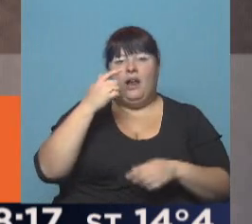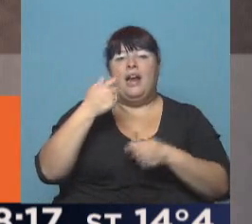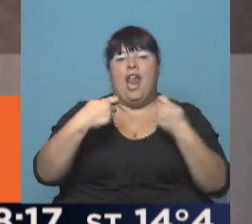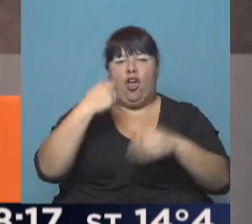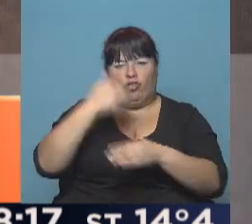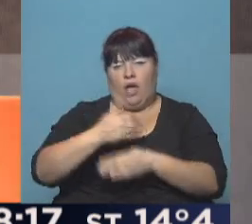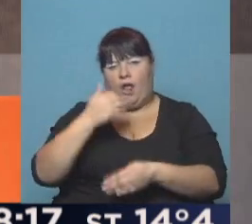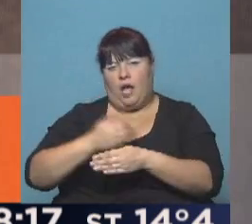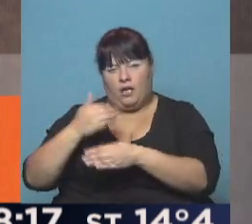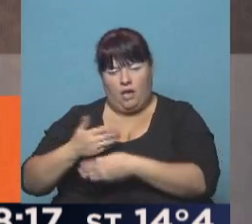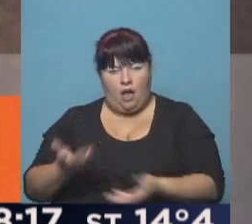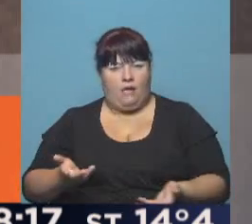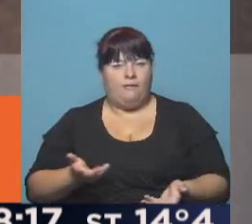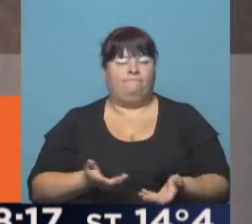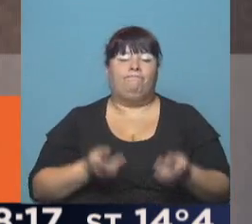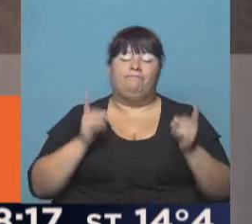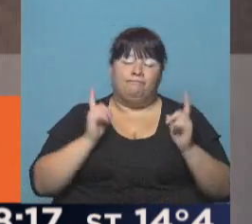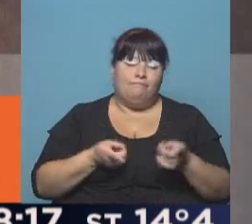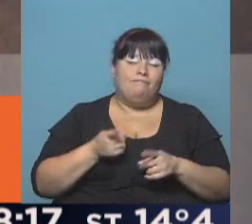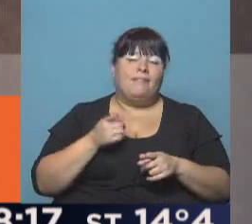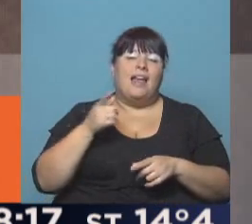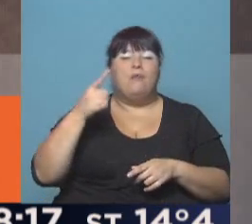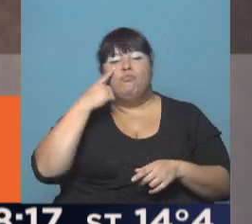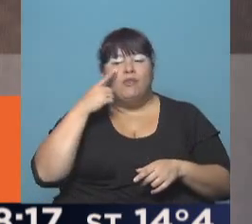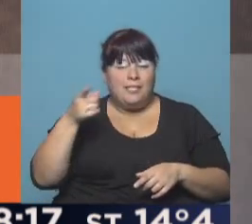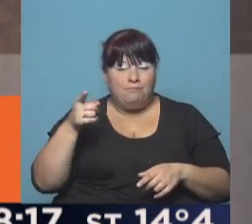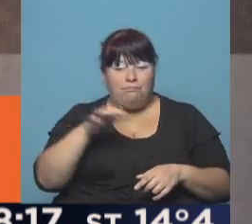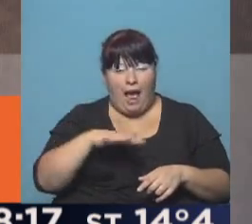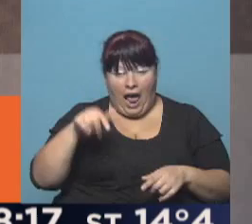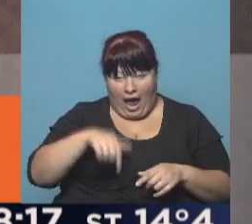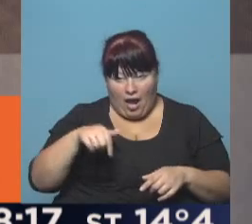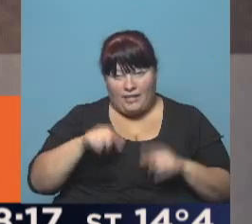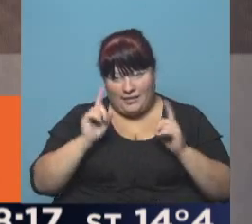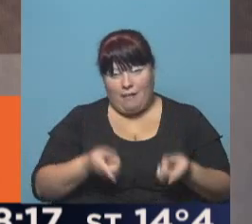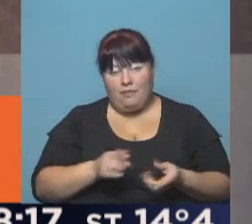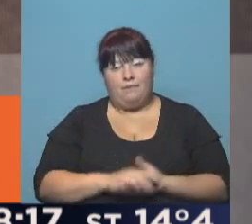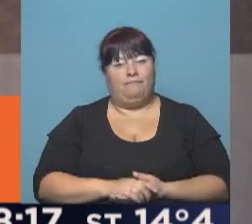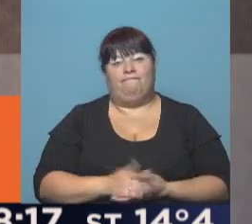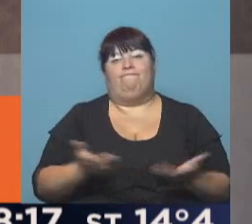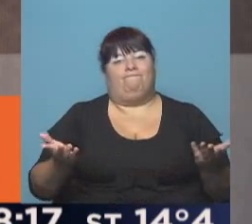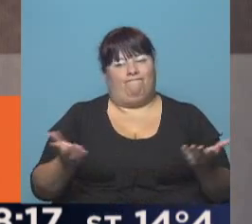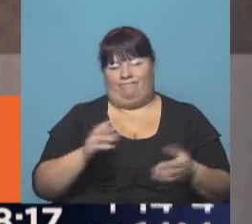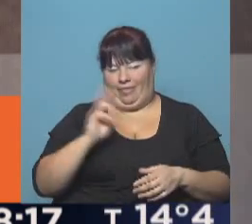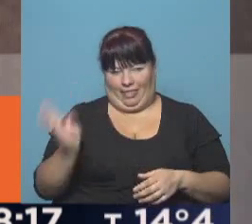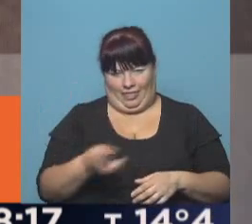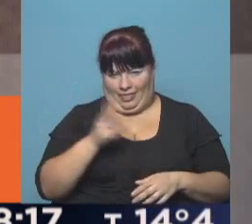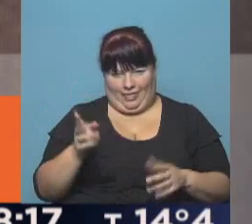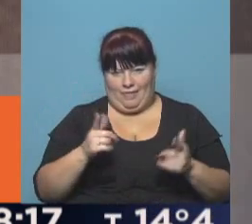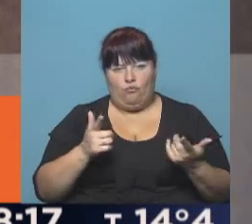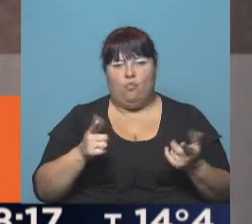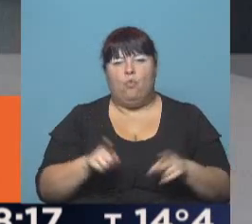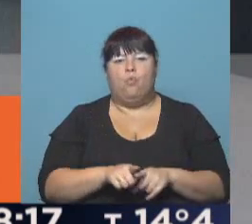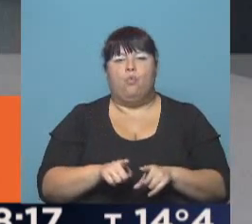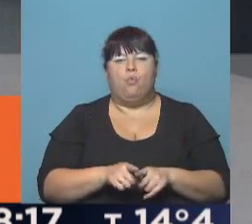comercios y en si la gestión municipal hoy en día la verdad que es muy mala no hay